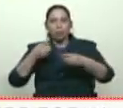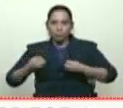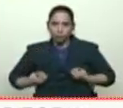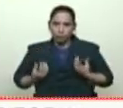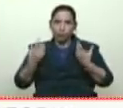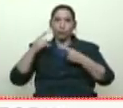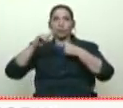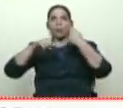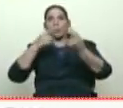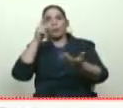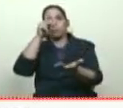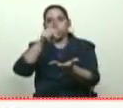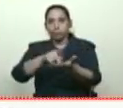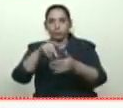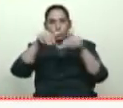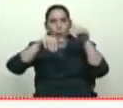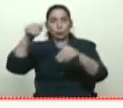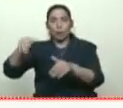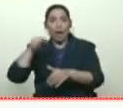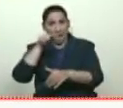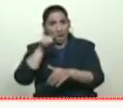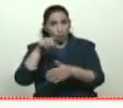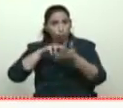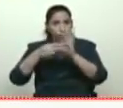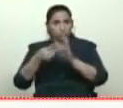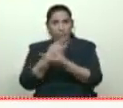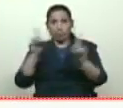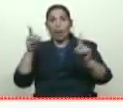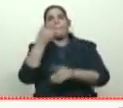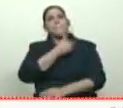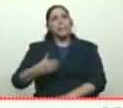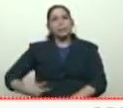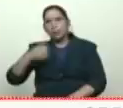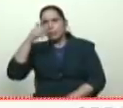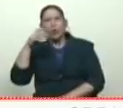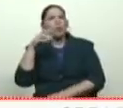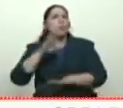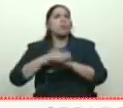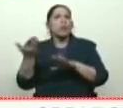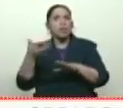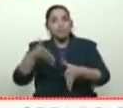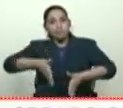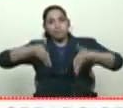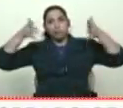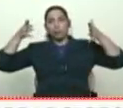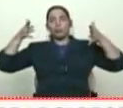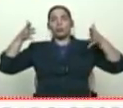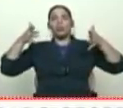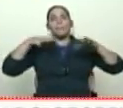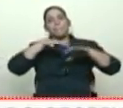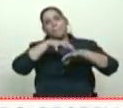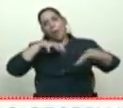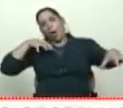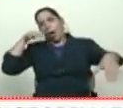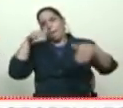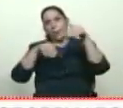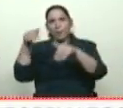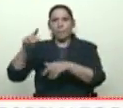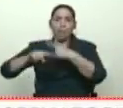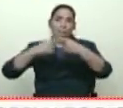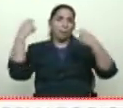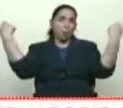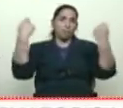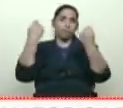que haya oído a los demás. Así, esa es la democracia. Maduro es presidente porque obtuvo la mayoría de nuestro pueblo, después de una